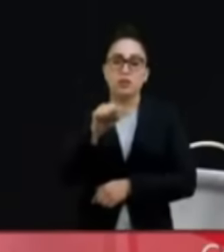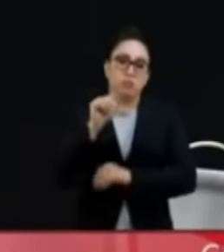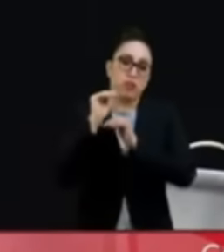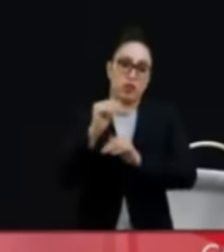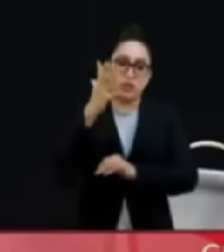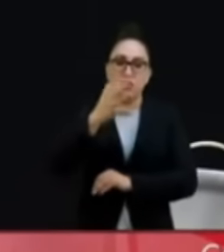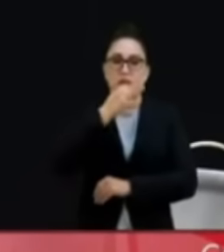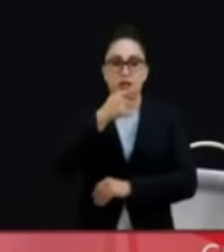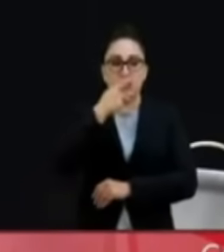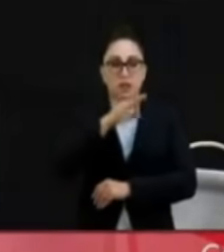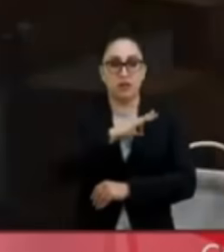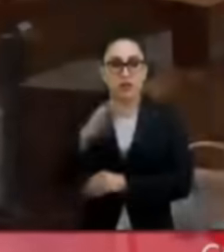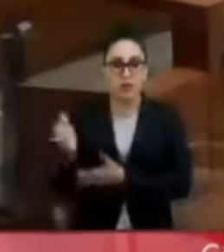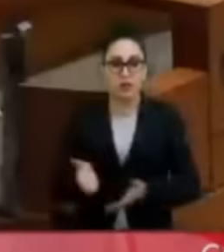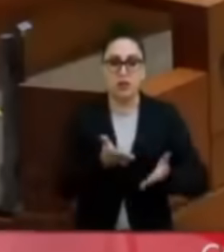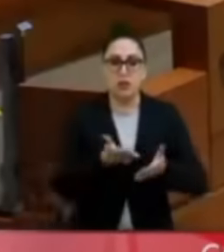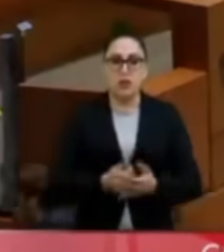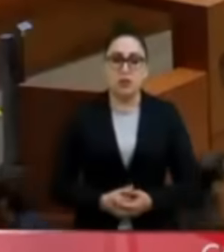por 5 minutos.